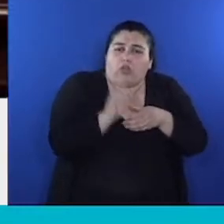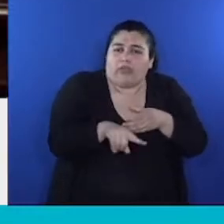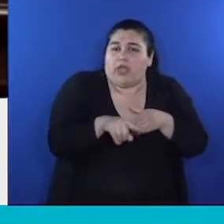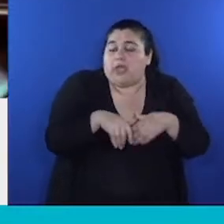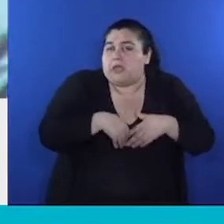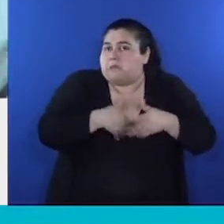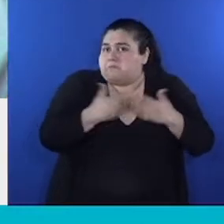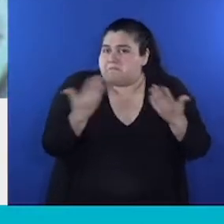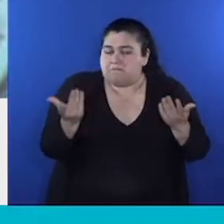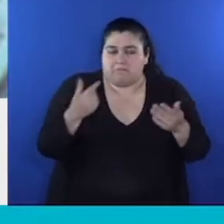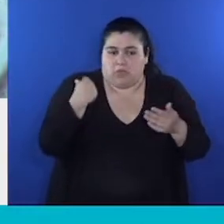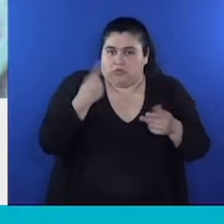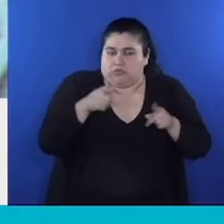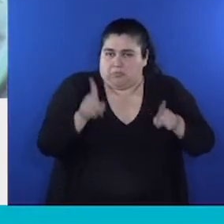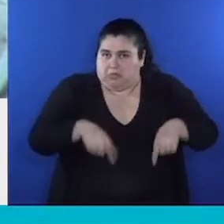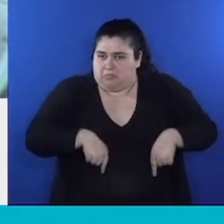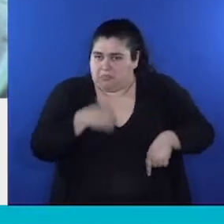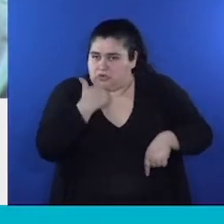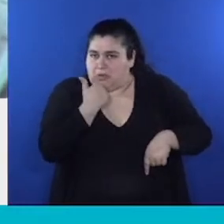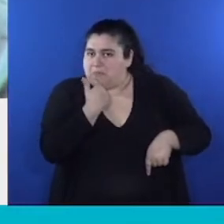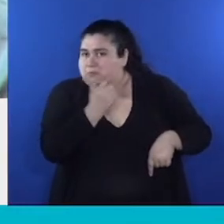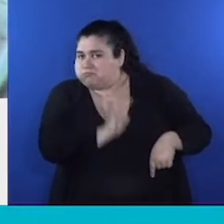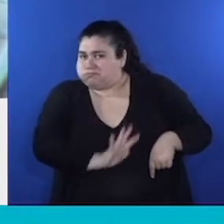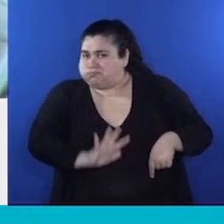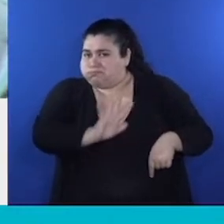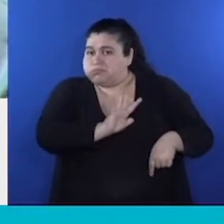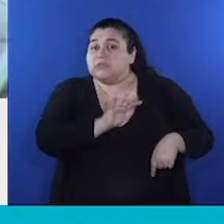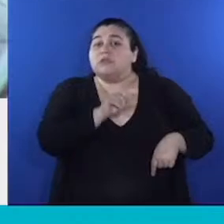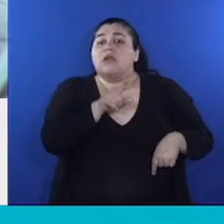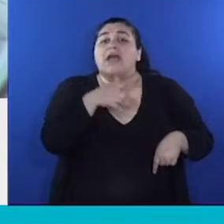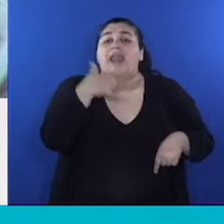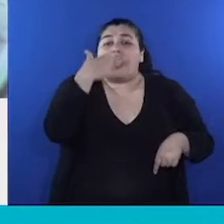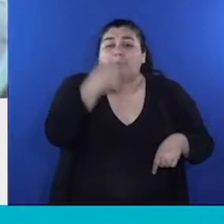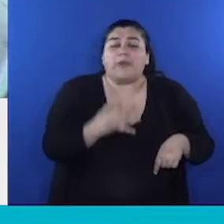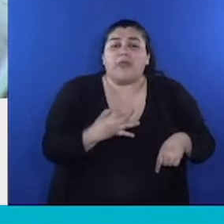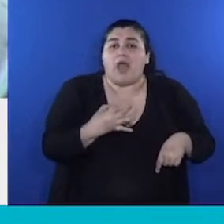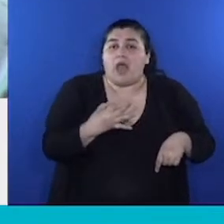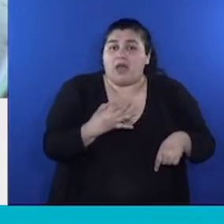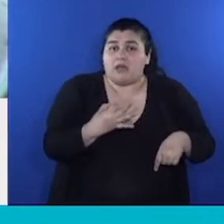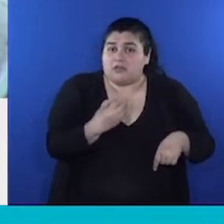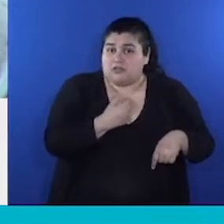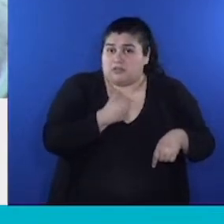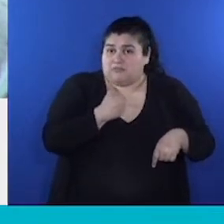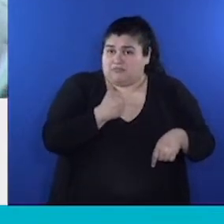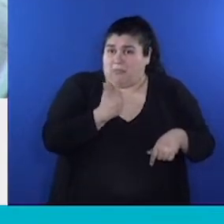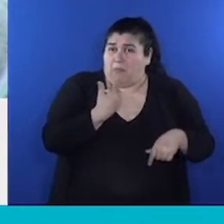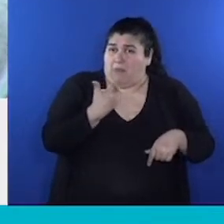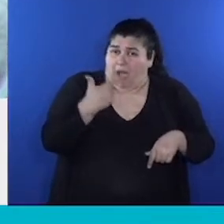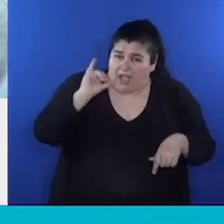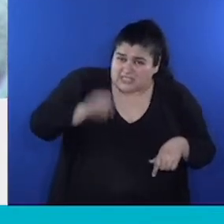indeterminado para nosotros, y la verdad que no estábamos dispuestos a darle a este gobernador